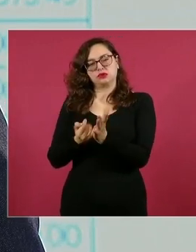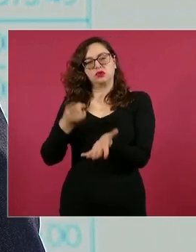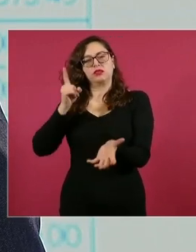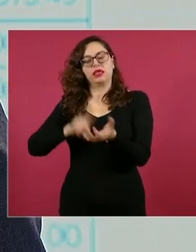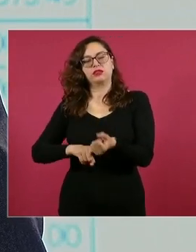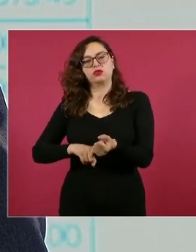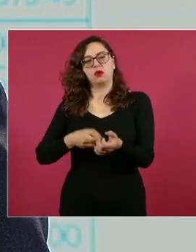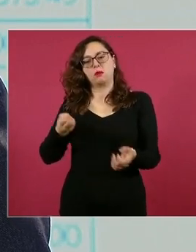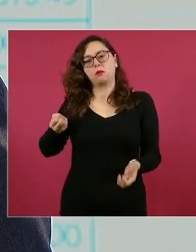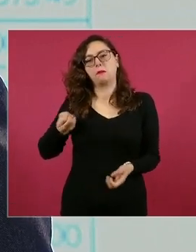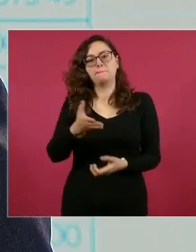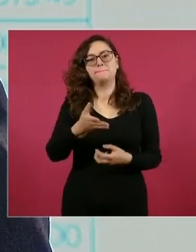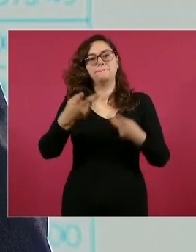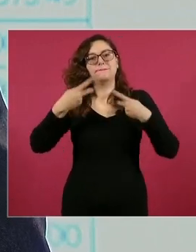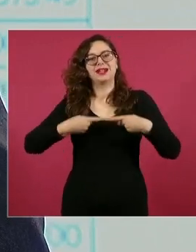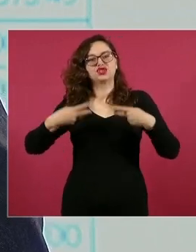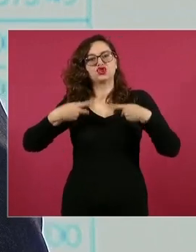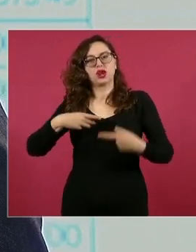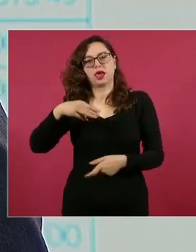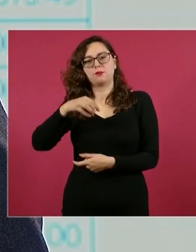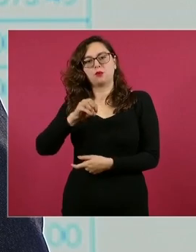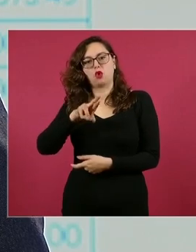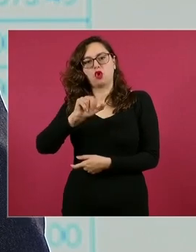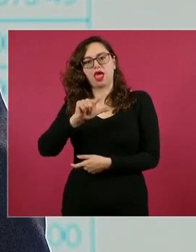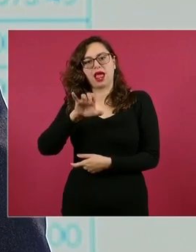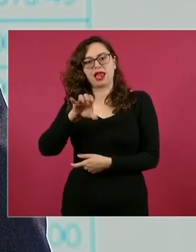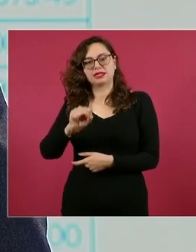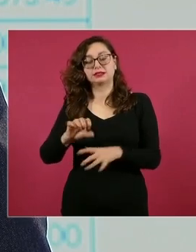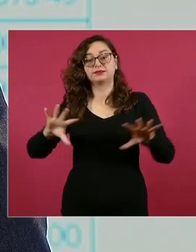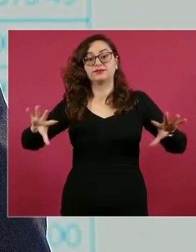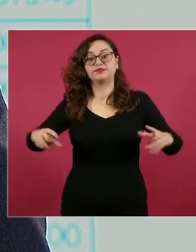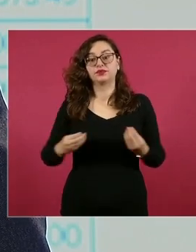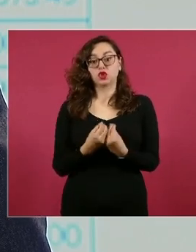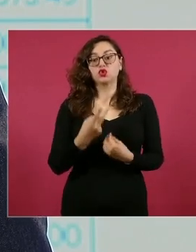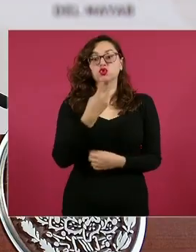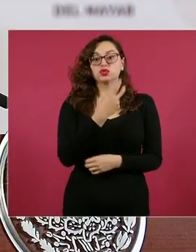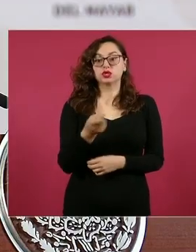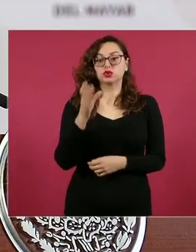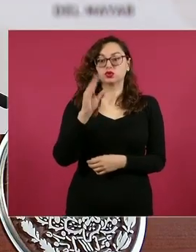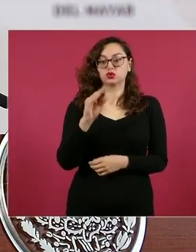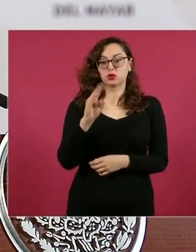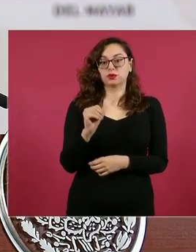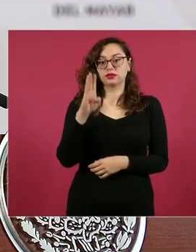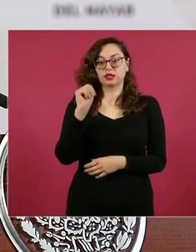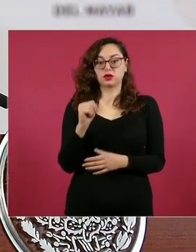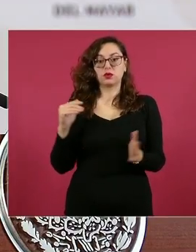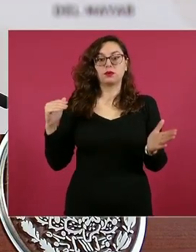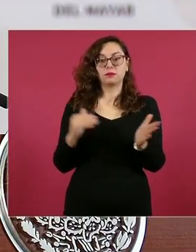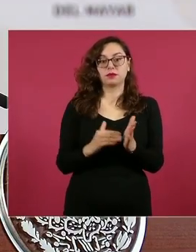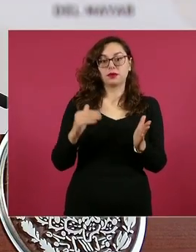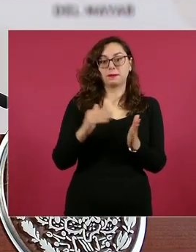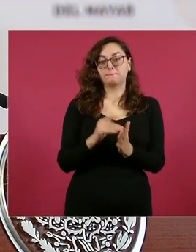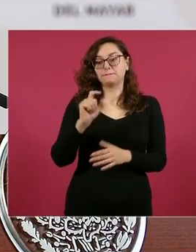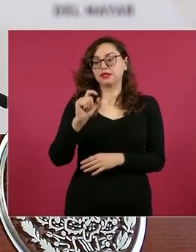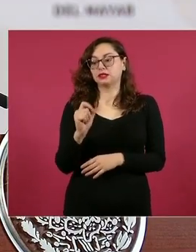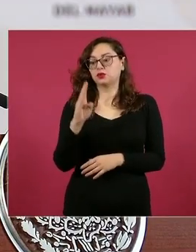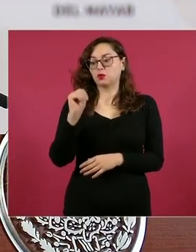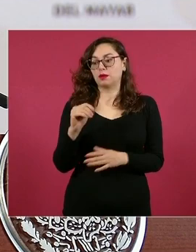eh Son un total de 299 millones 29062